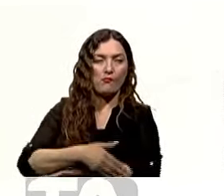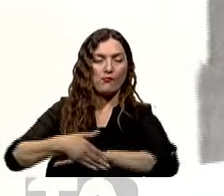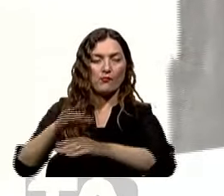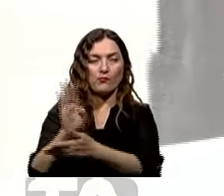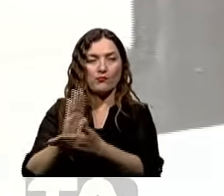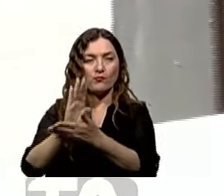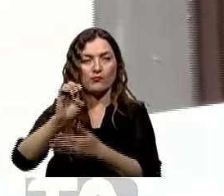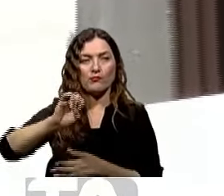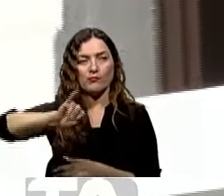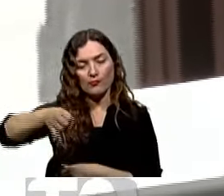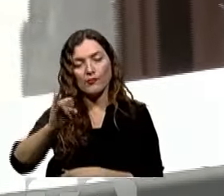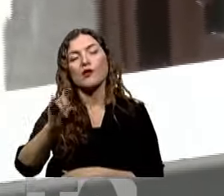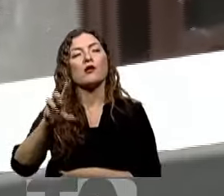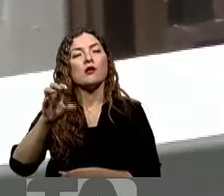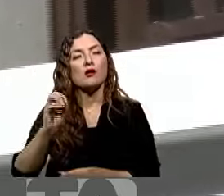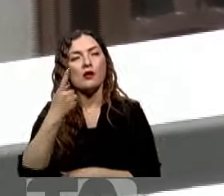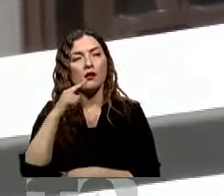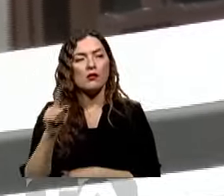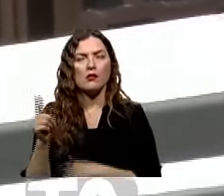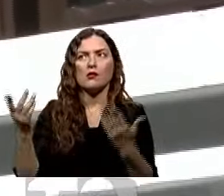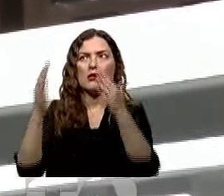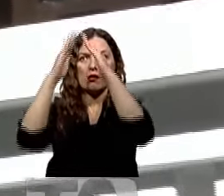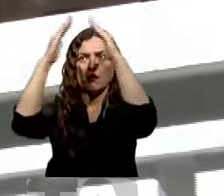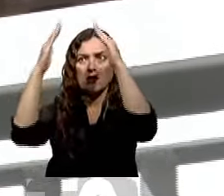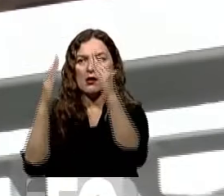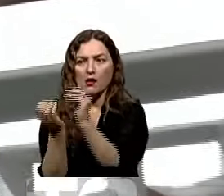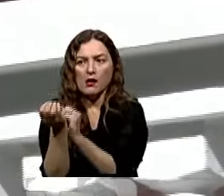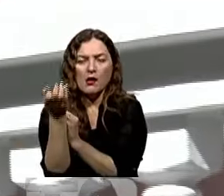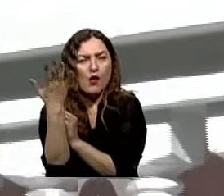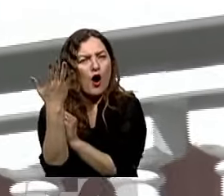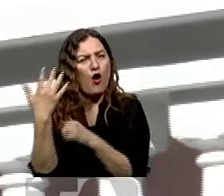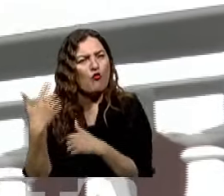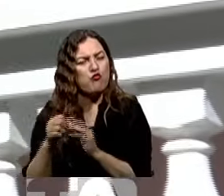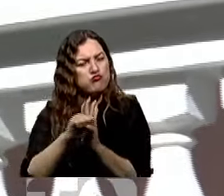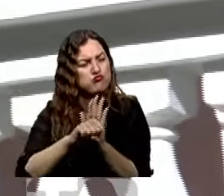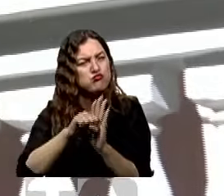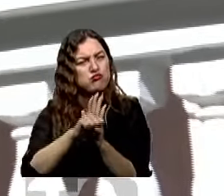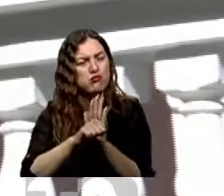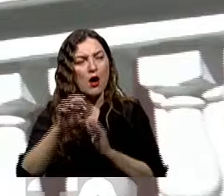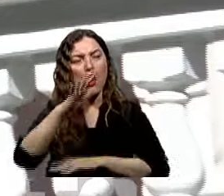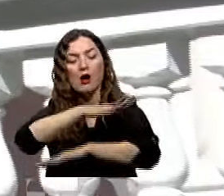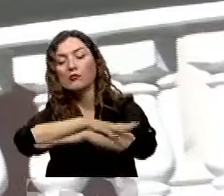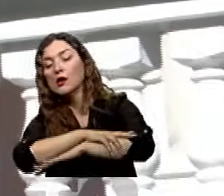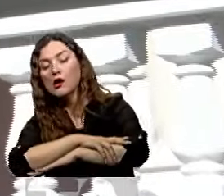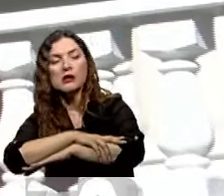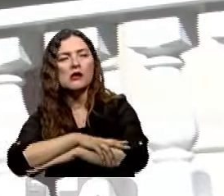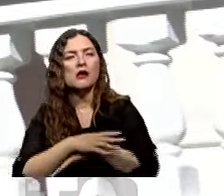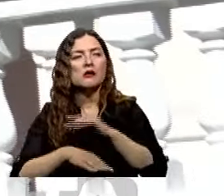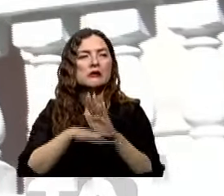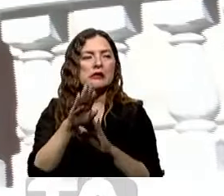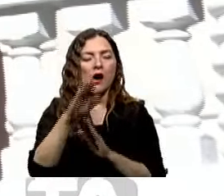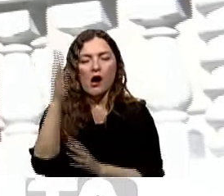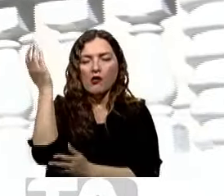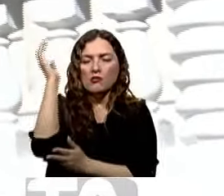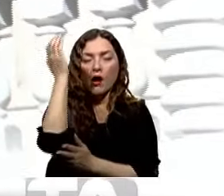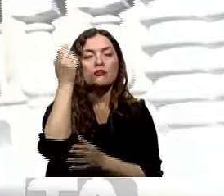barrio elegido, nos encontramos con esta icónica Casa Blanca. Según cuentan los vecinos, los balcones de este lugar recibieron a más de una reina